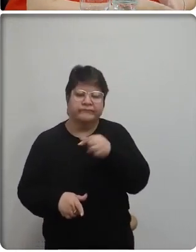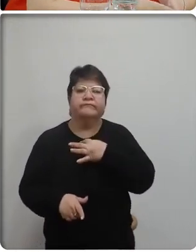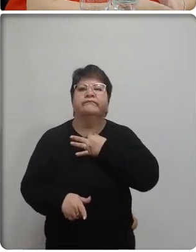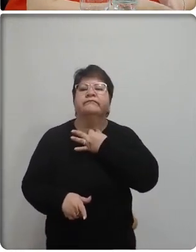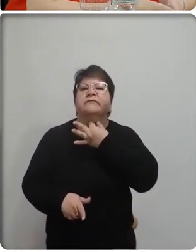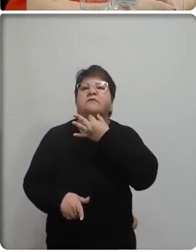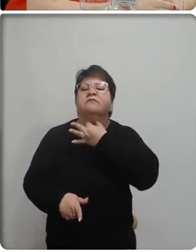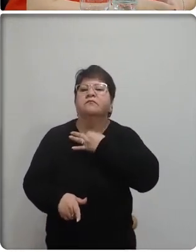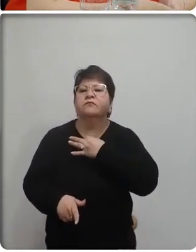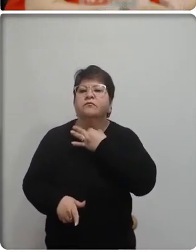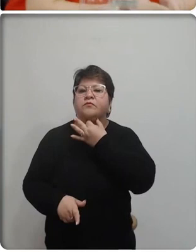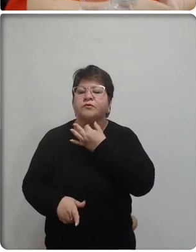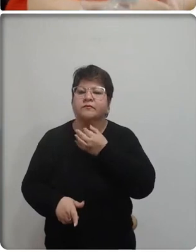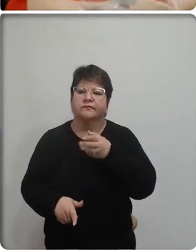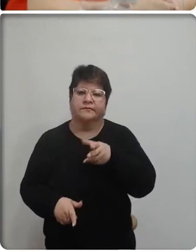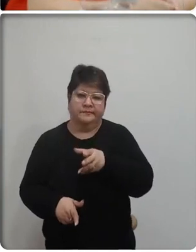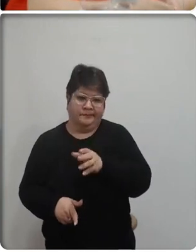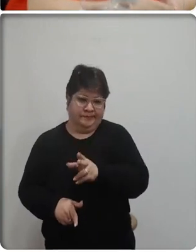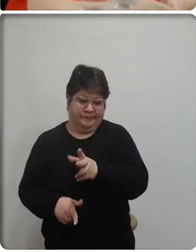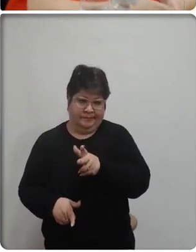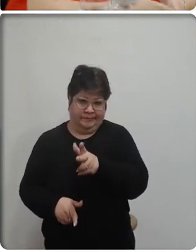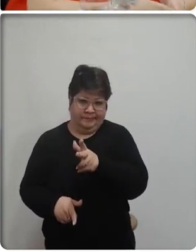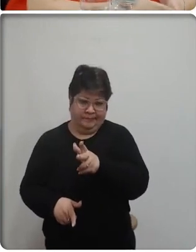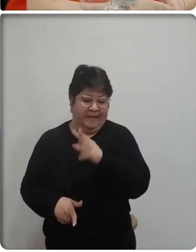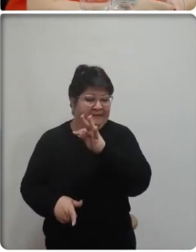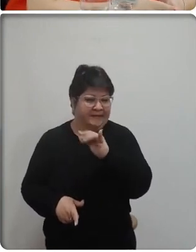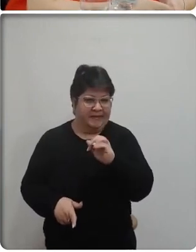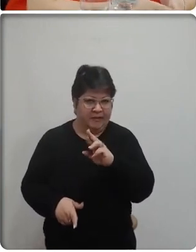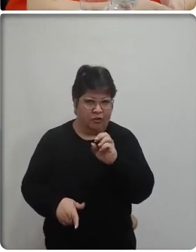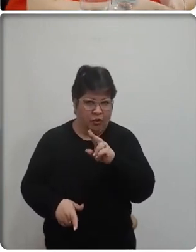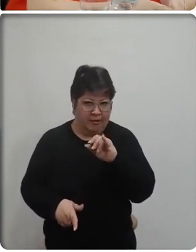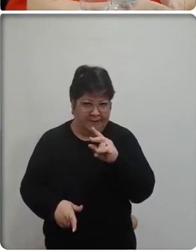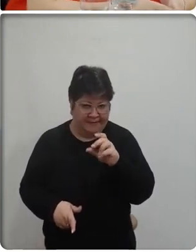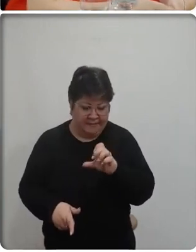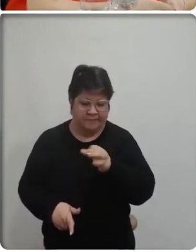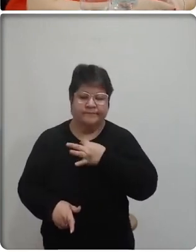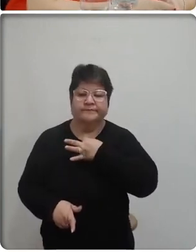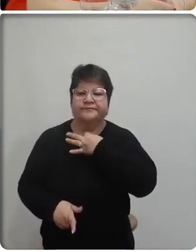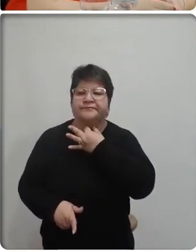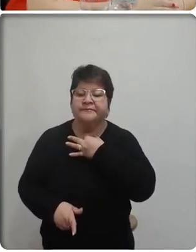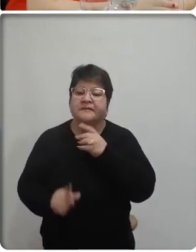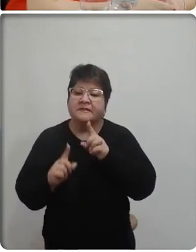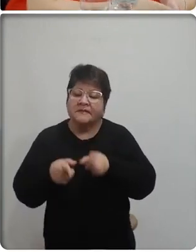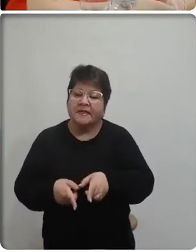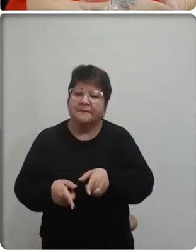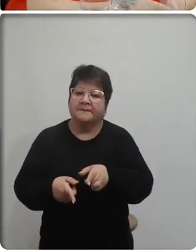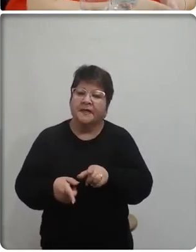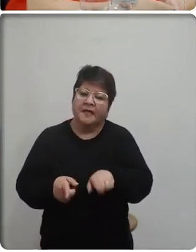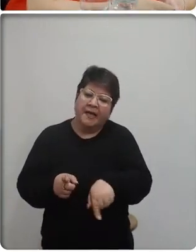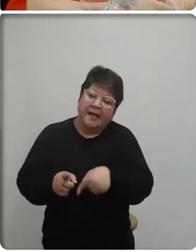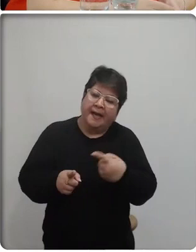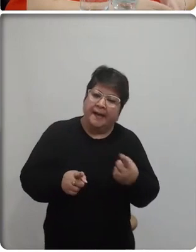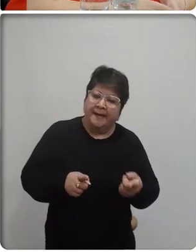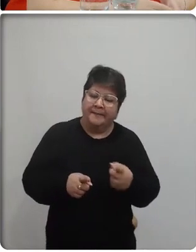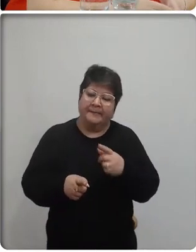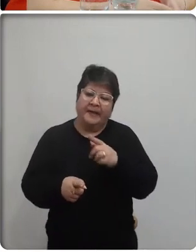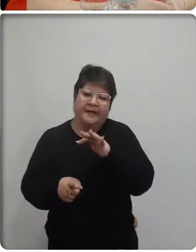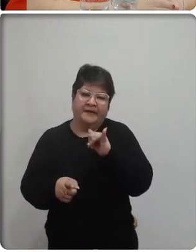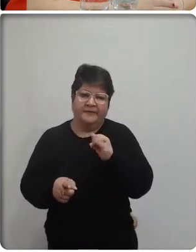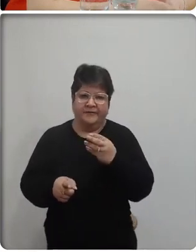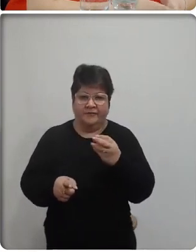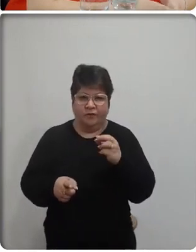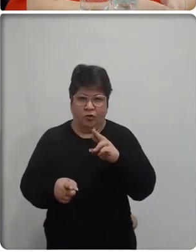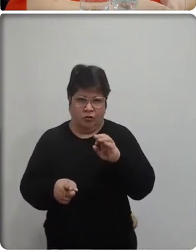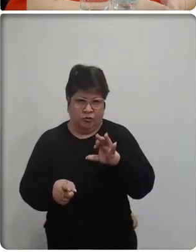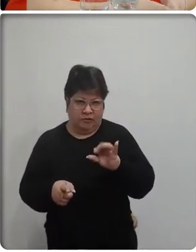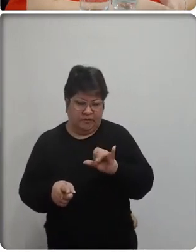hiperplasia suprarrenal congénita, la fenilcetonuria, la fibrosis quística y la EMCAD. Puse aparte y separado ahí abajo